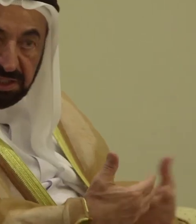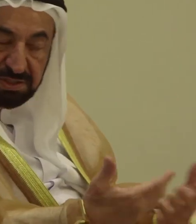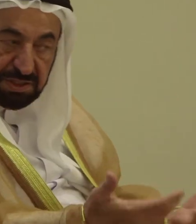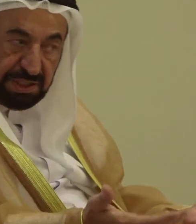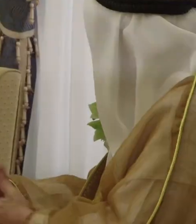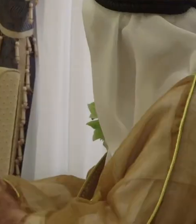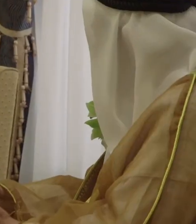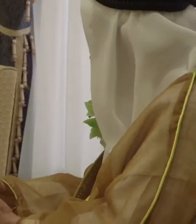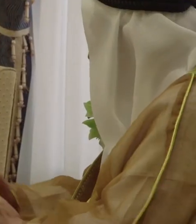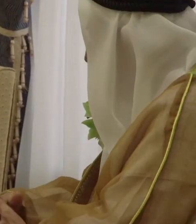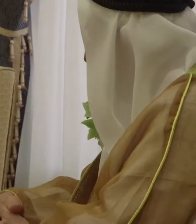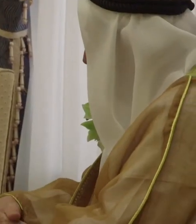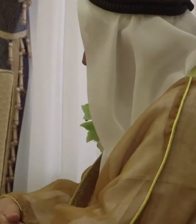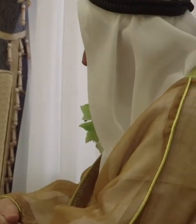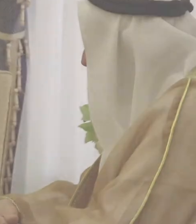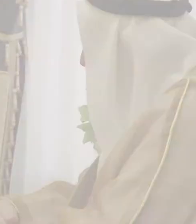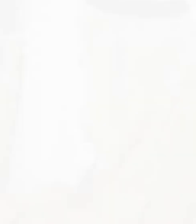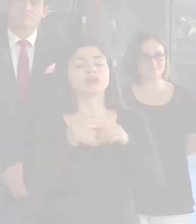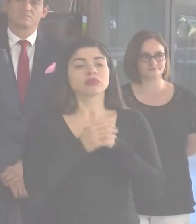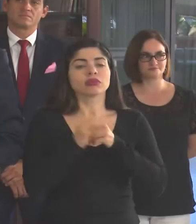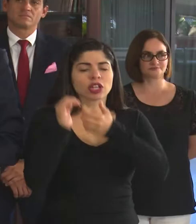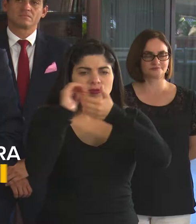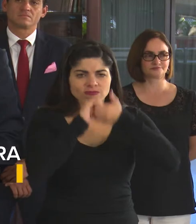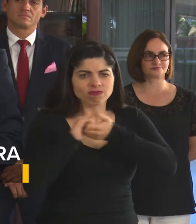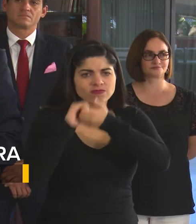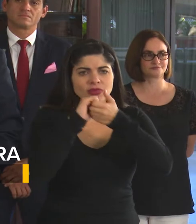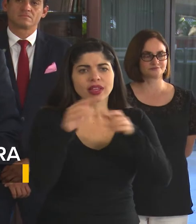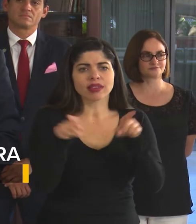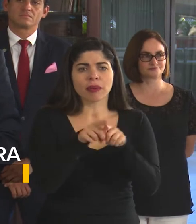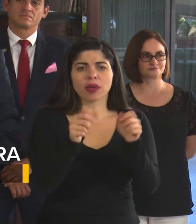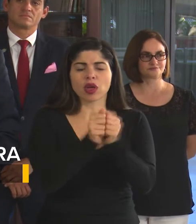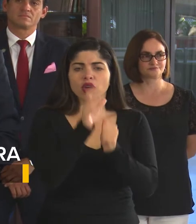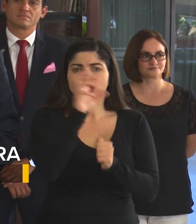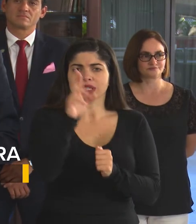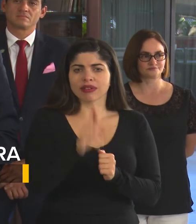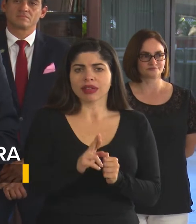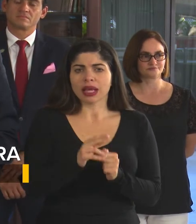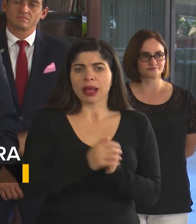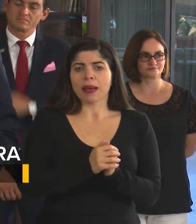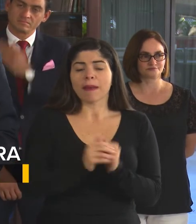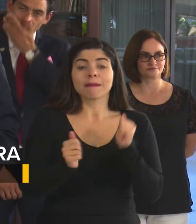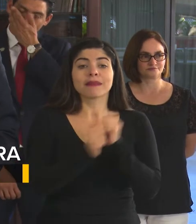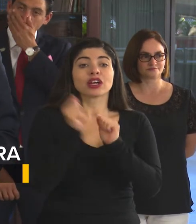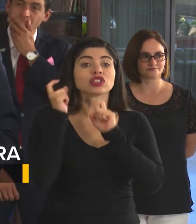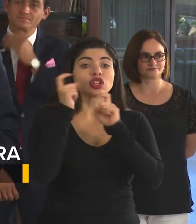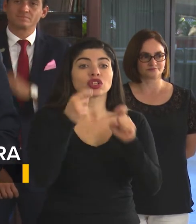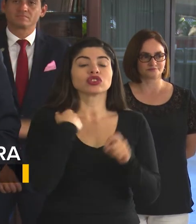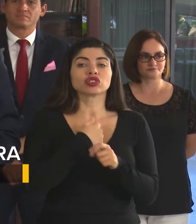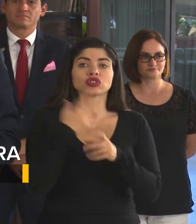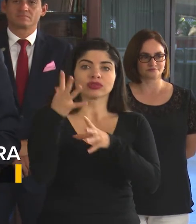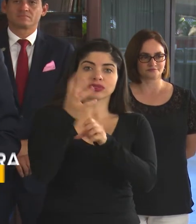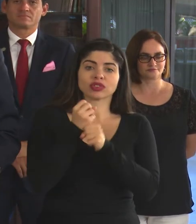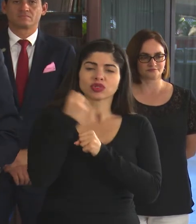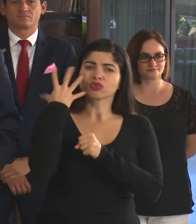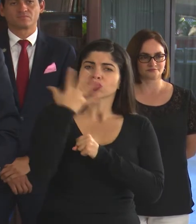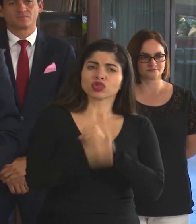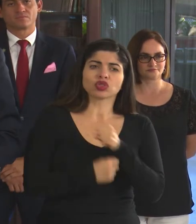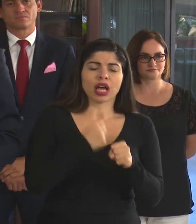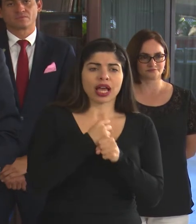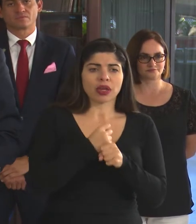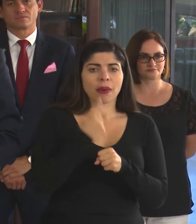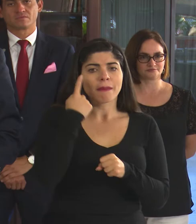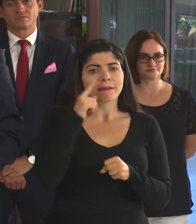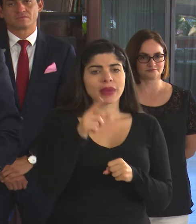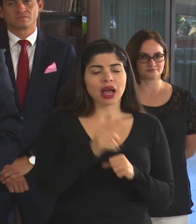trabajo. Costarricenses, el mundo se solidariza también con Costa Rica. Es la mayor donación que hemos recibido en muchos años